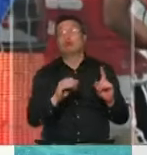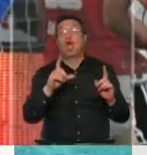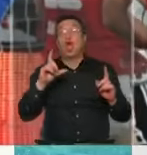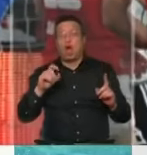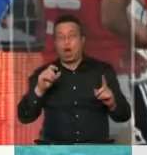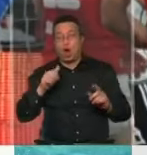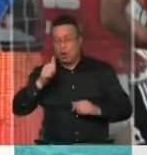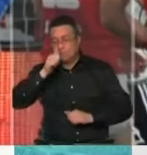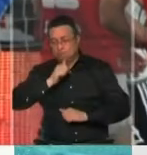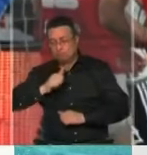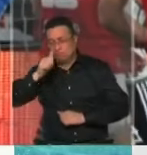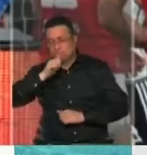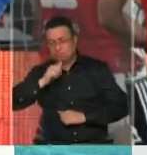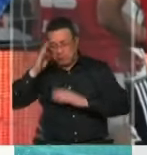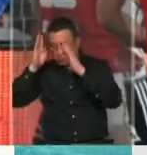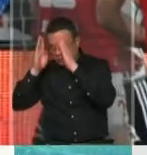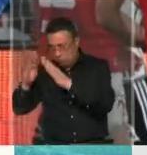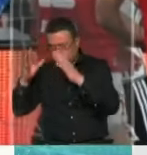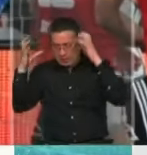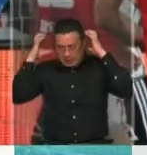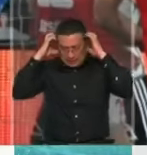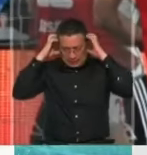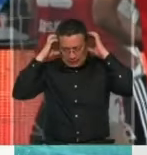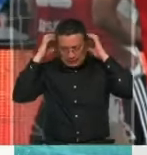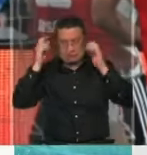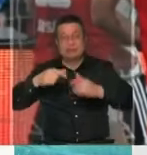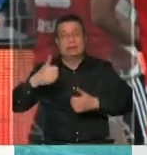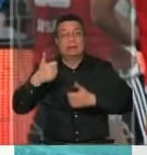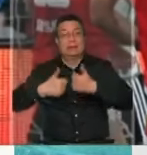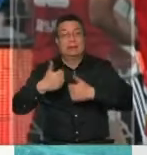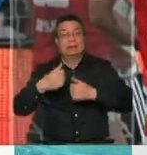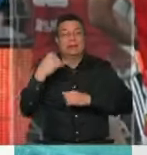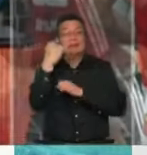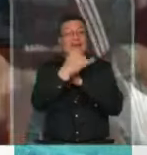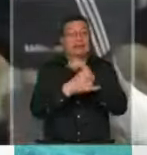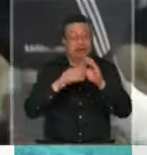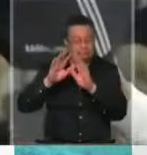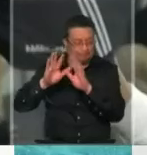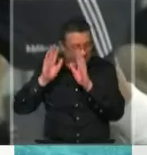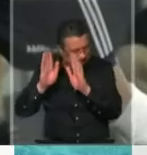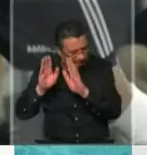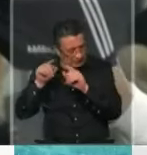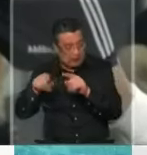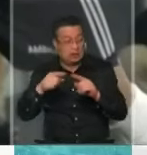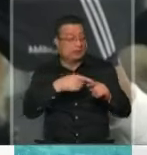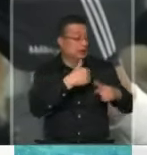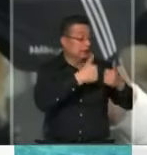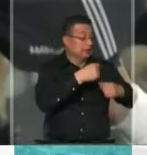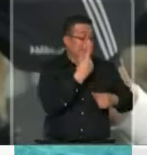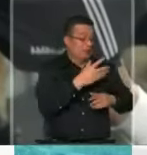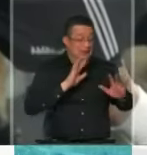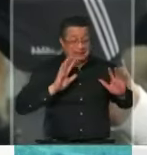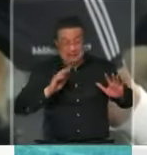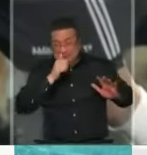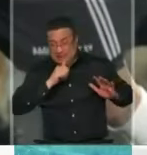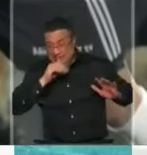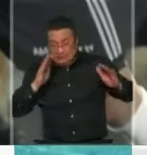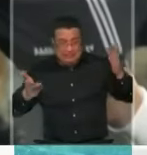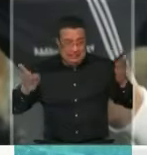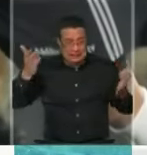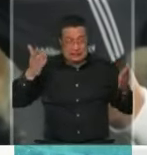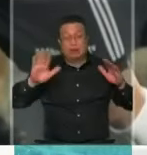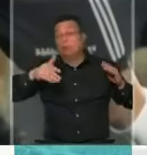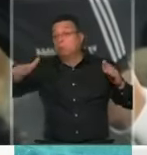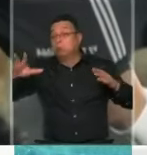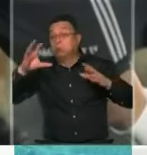su fuerza en la Copa Libertadores, dejando de lado la participación internacional. Tenían que meterse de lleno a lo que es el torneo local y así le consiguen, sí, claro, con